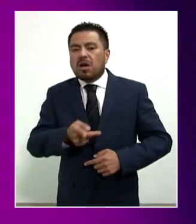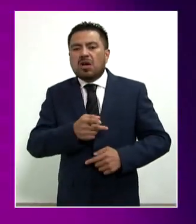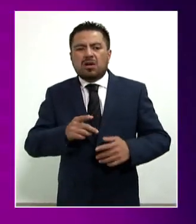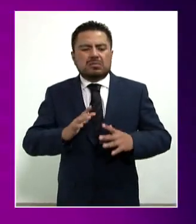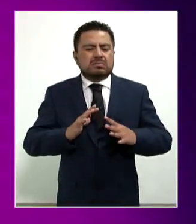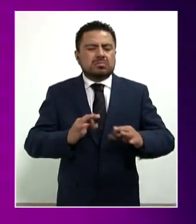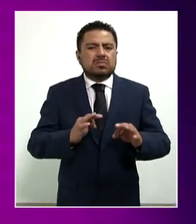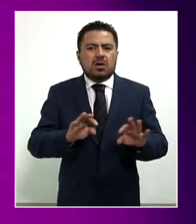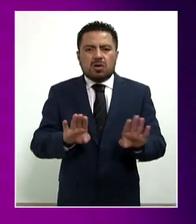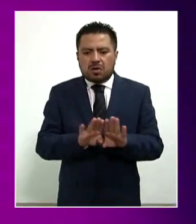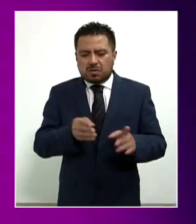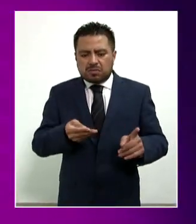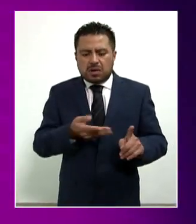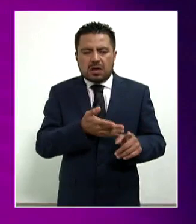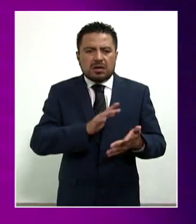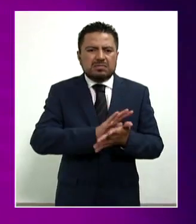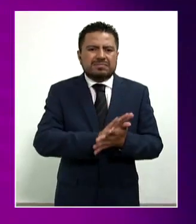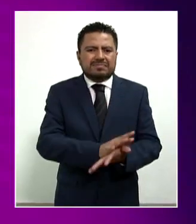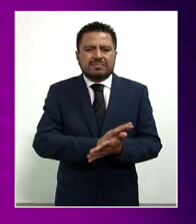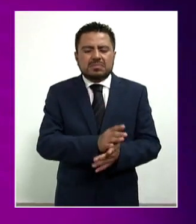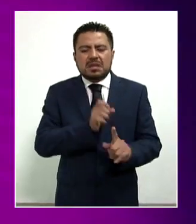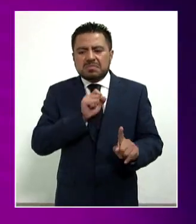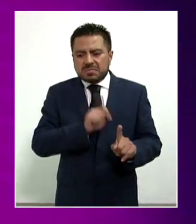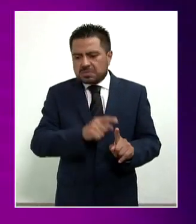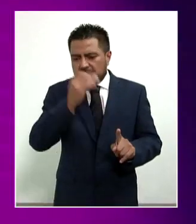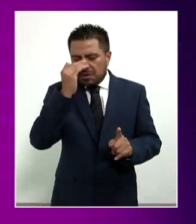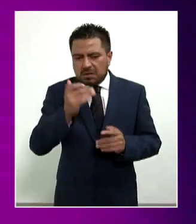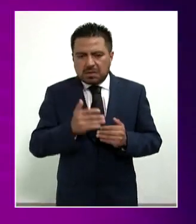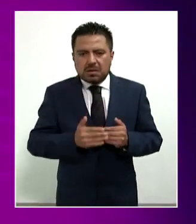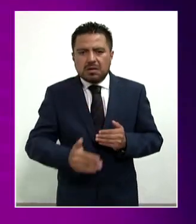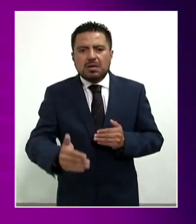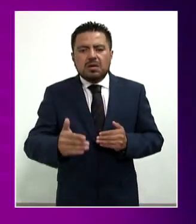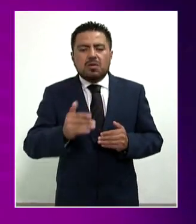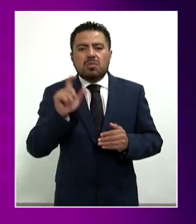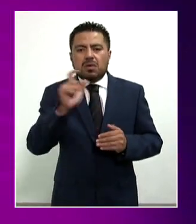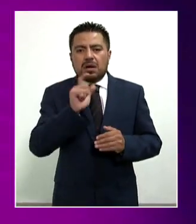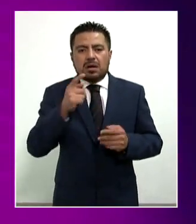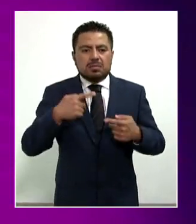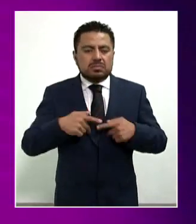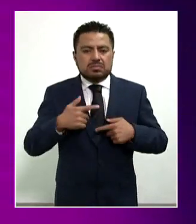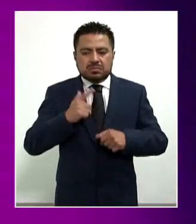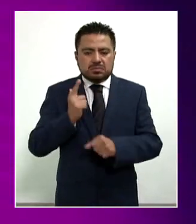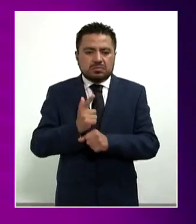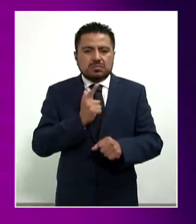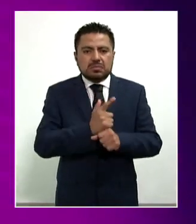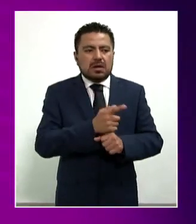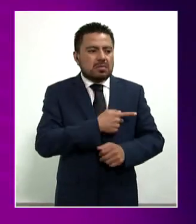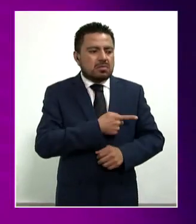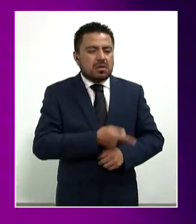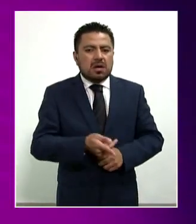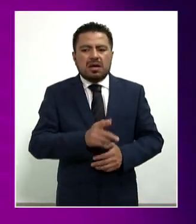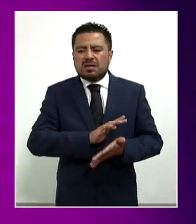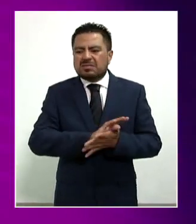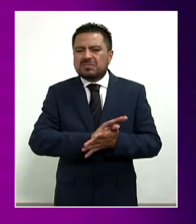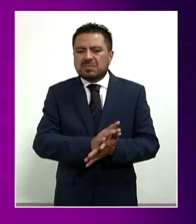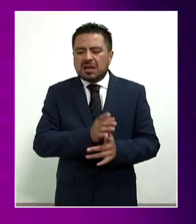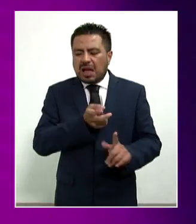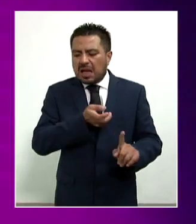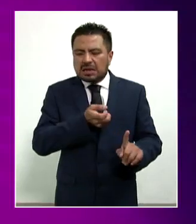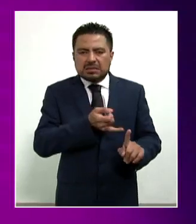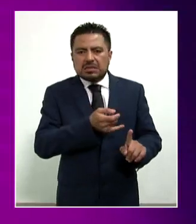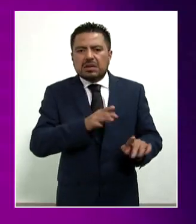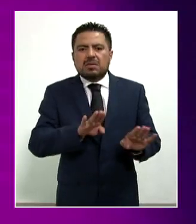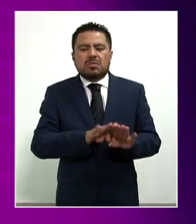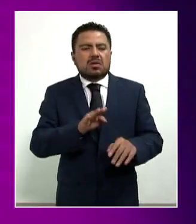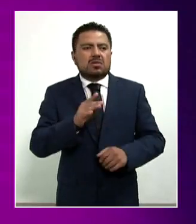como causa una discriminación y al mismo tiempo, una vez que la persona se encuentra en pobreza, es discriminada precisamente